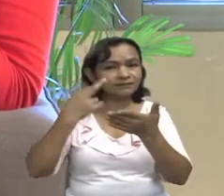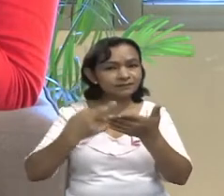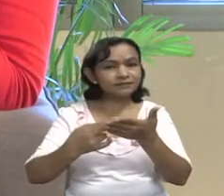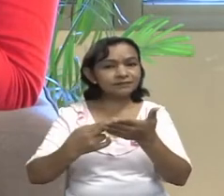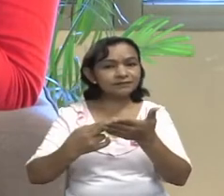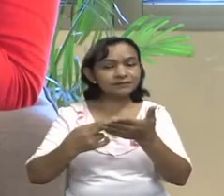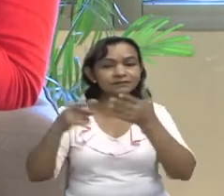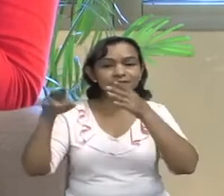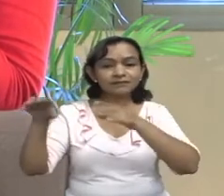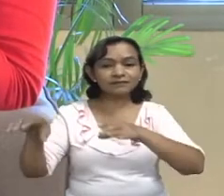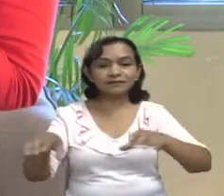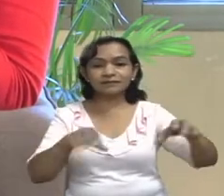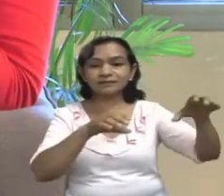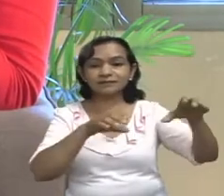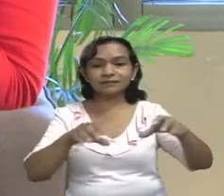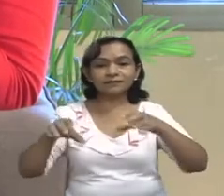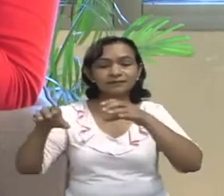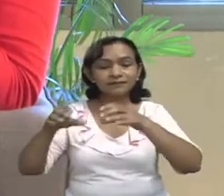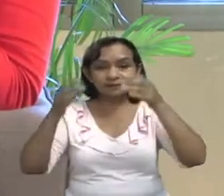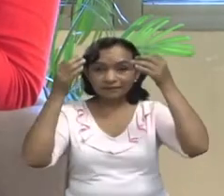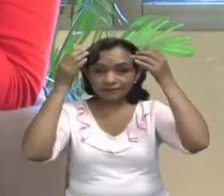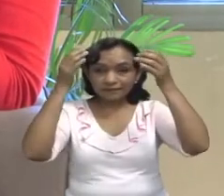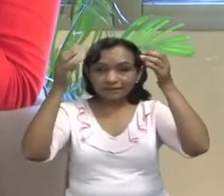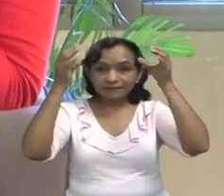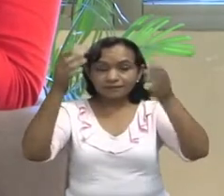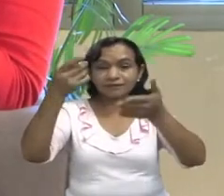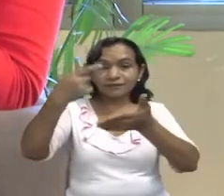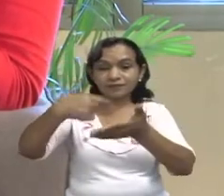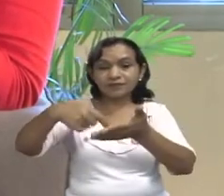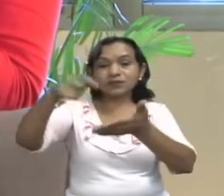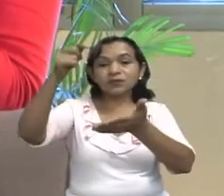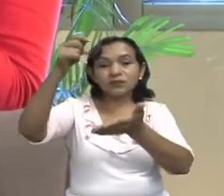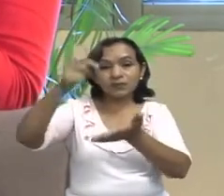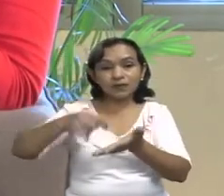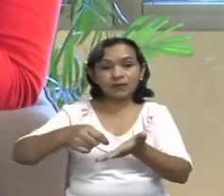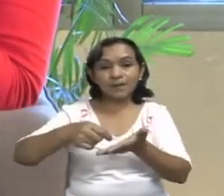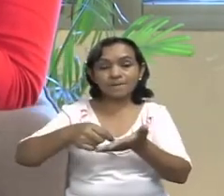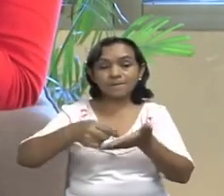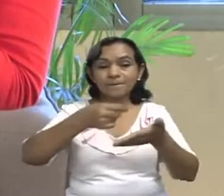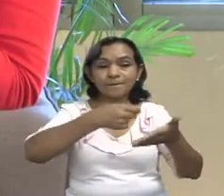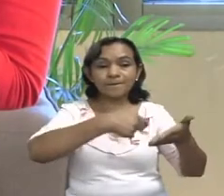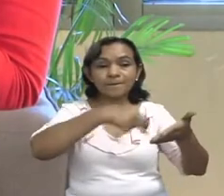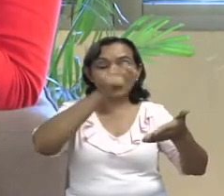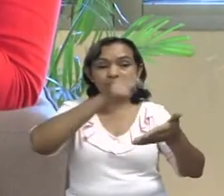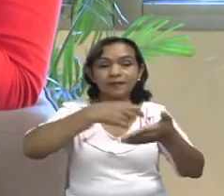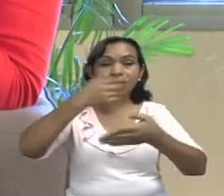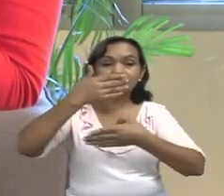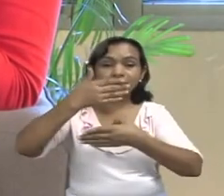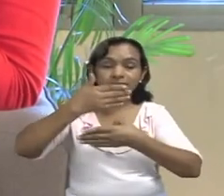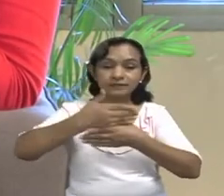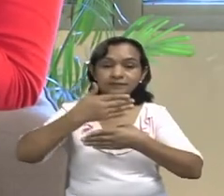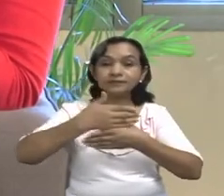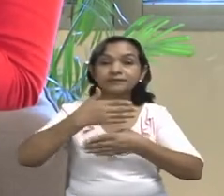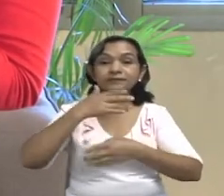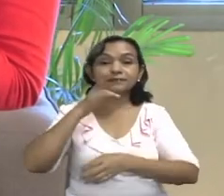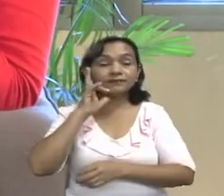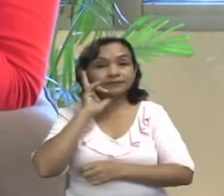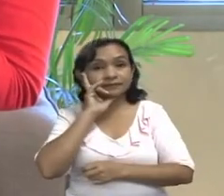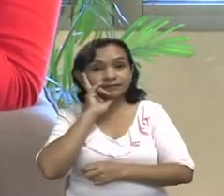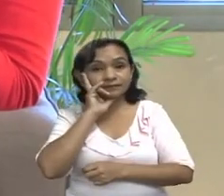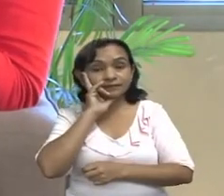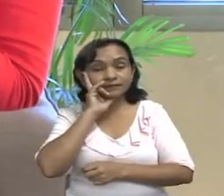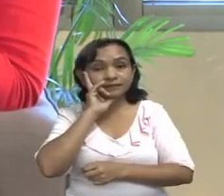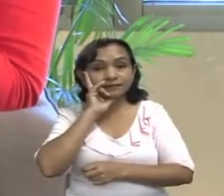de actividades culturales, porque hubo una firma de un convenio con el Teatro Nacional. Okay. Rubén Darío,